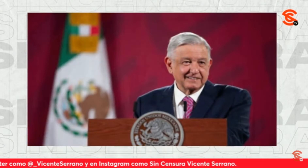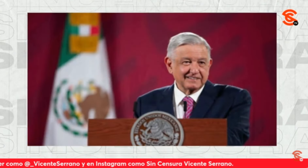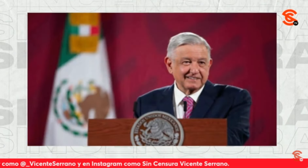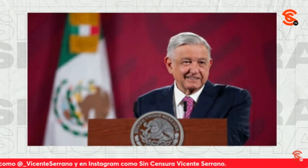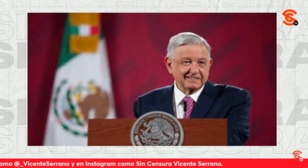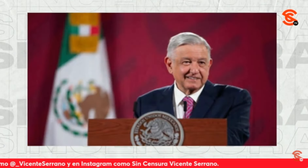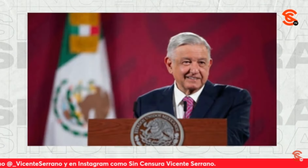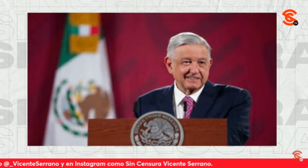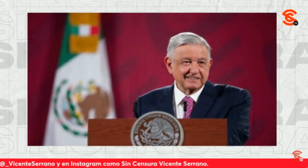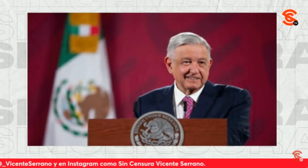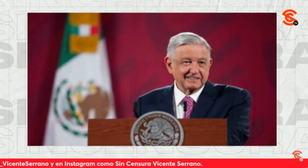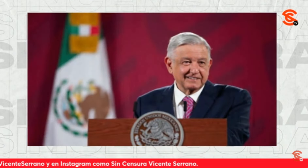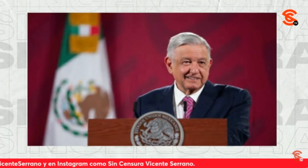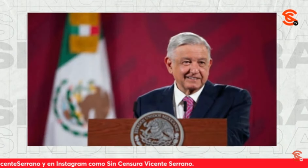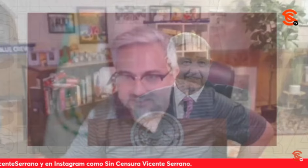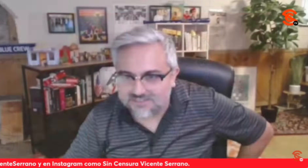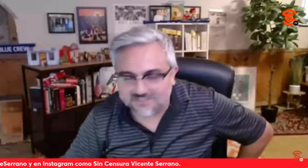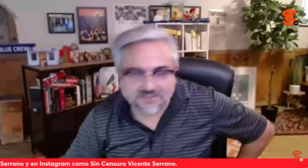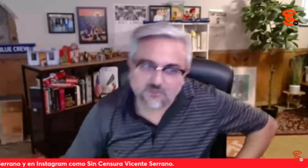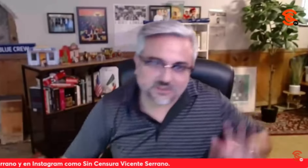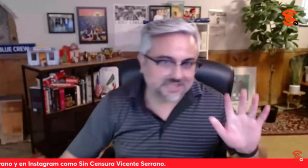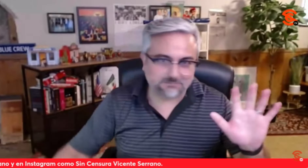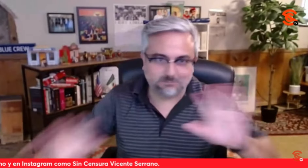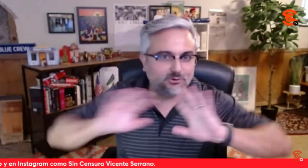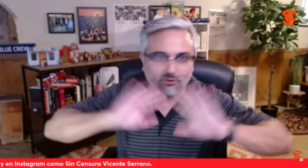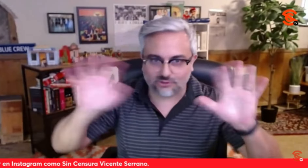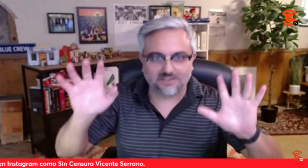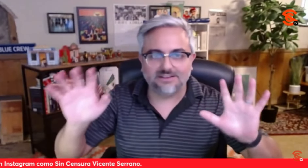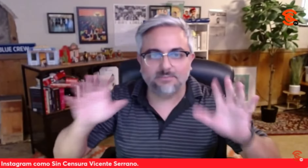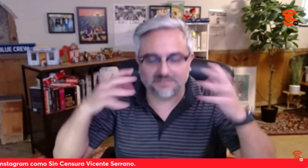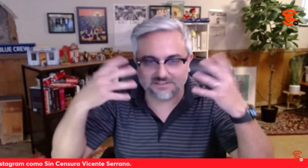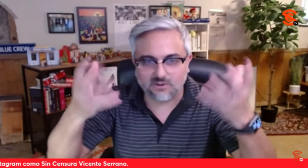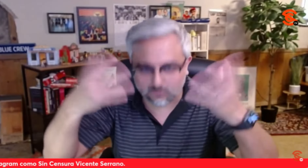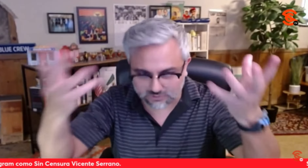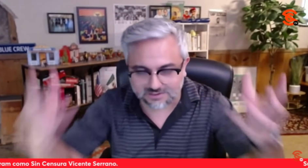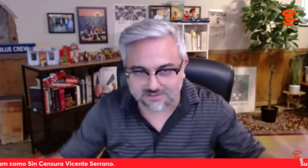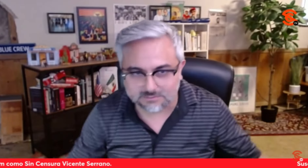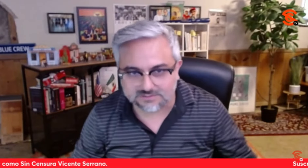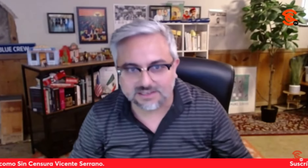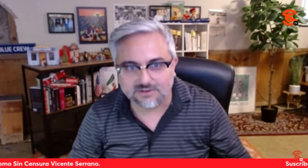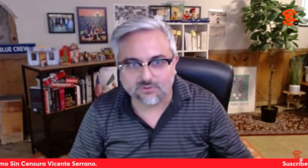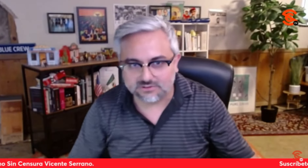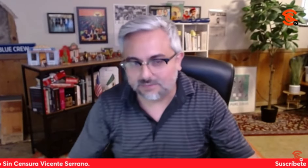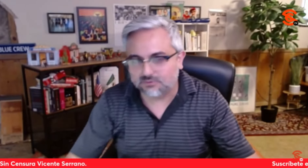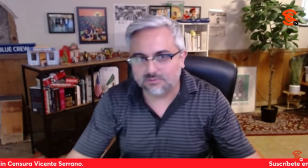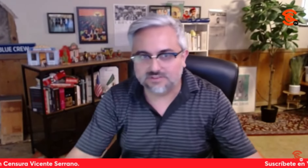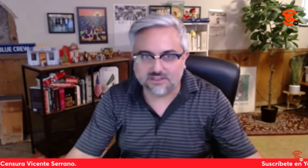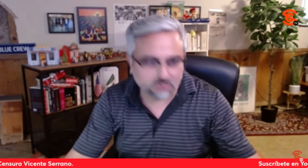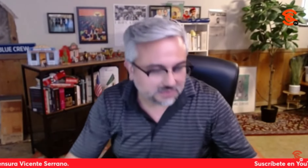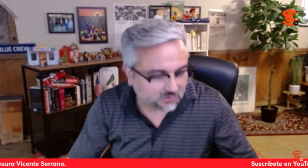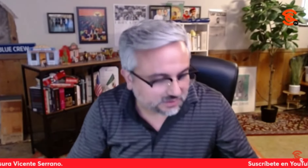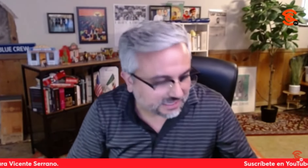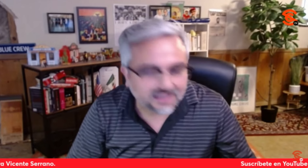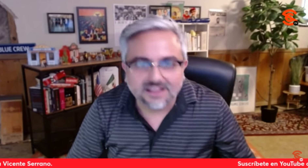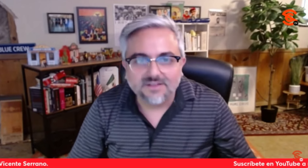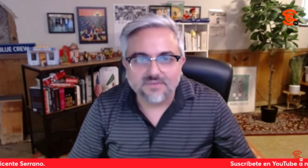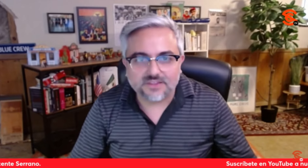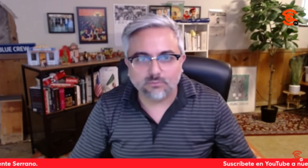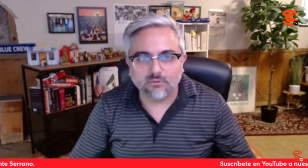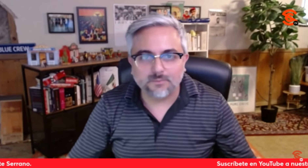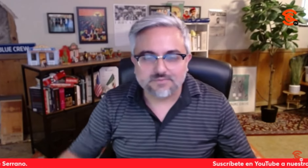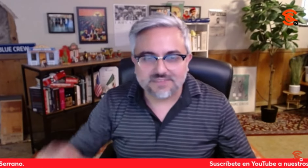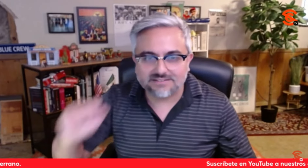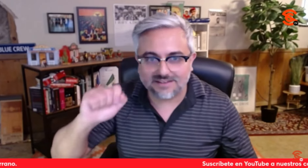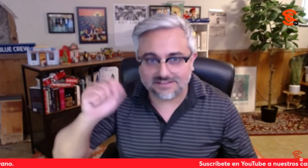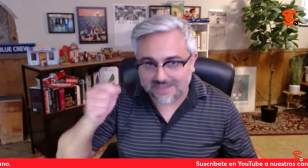Me ponen aquí, Televisa, claro que Televisa, Televisa, no, no sé, no lo sé. El presidente dijo, ustedes investiguenlo, lo estaremos investigando, me imagino que ya